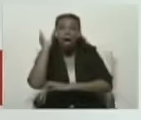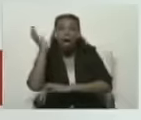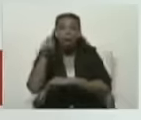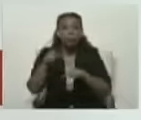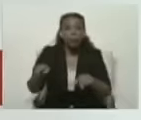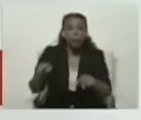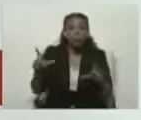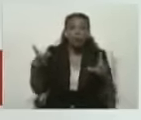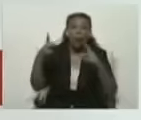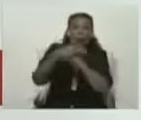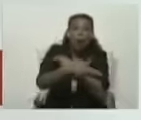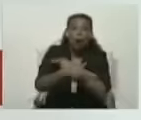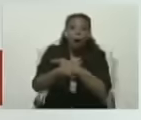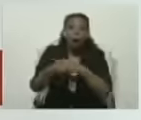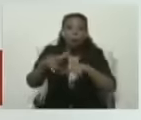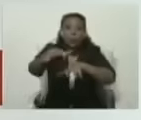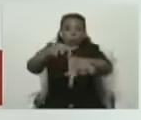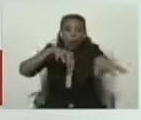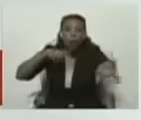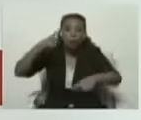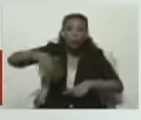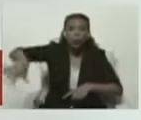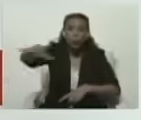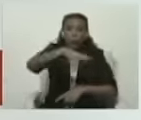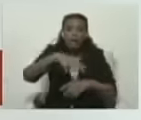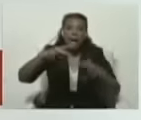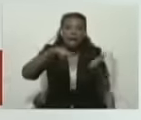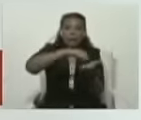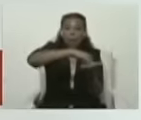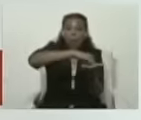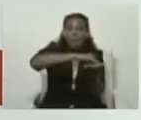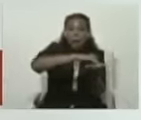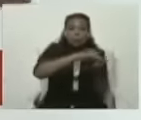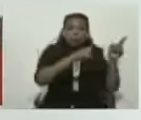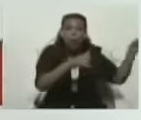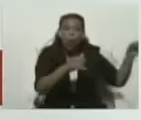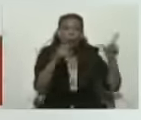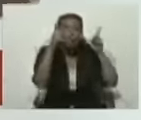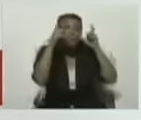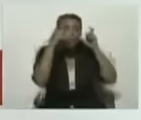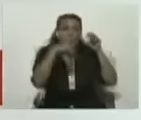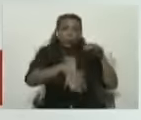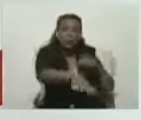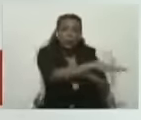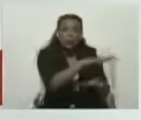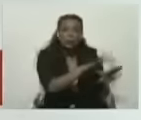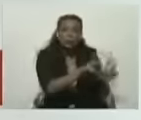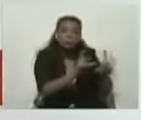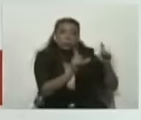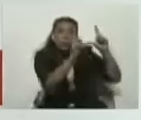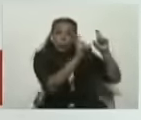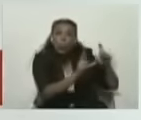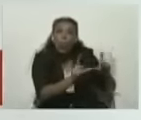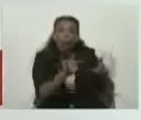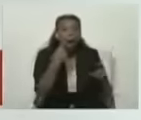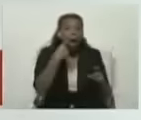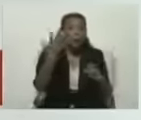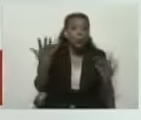dejan de publicar las fotos con el gran angular ese que tienen, que compraron en Nueva York, que las toman casi del subsuelo para ver si pueden